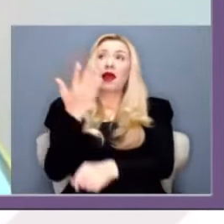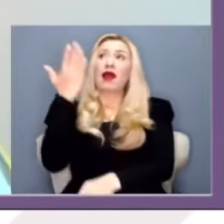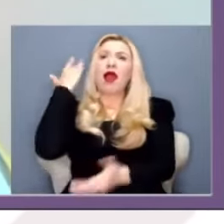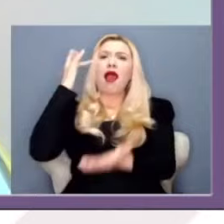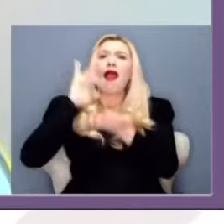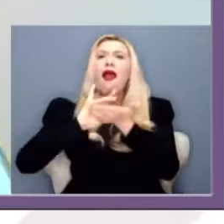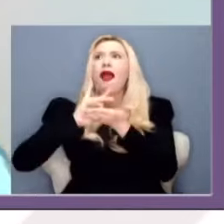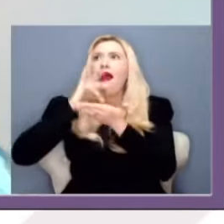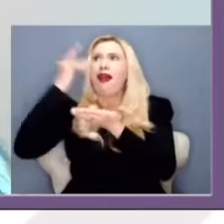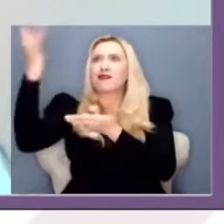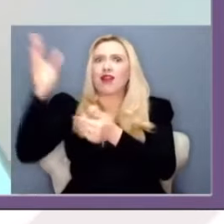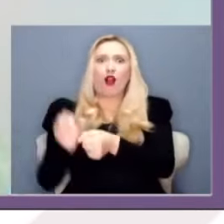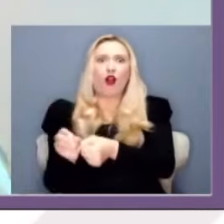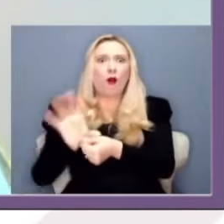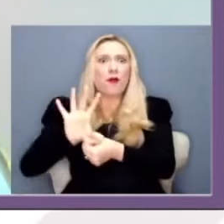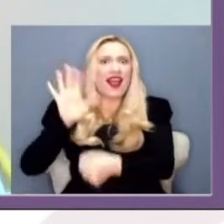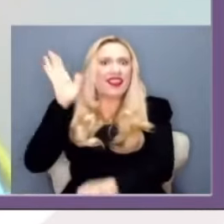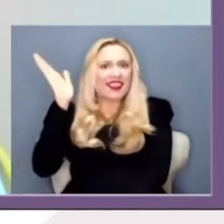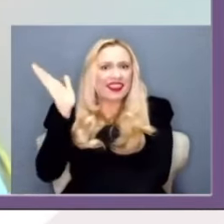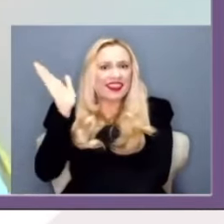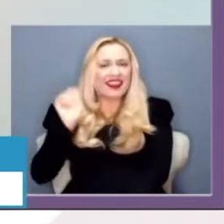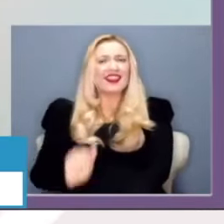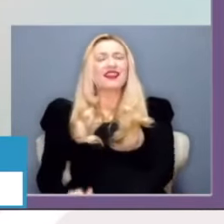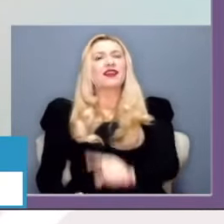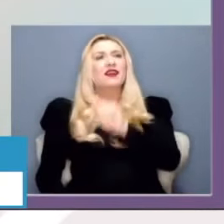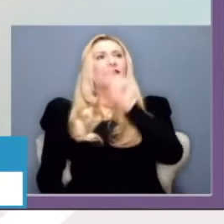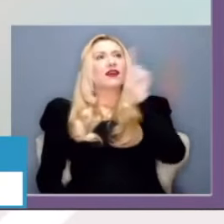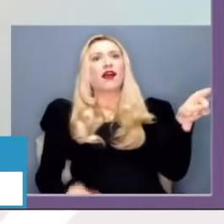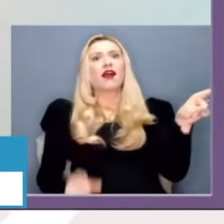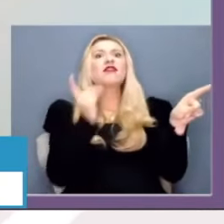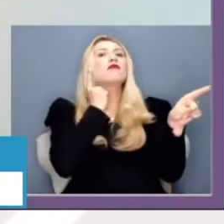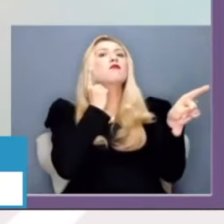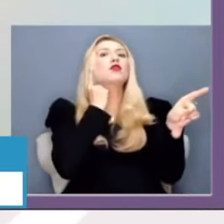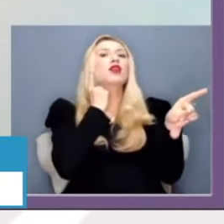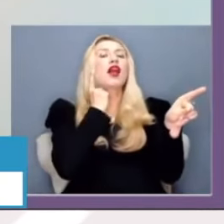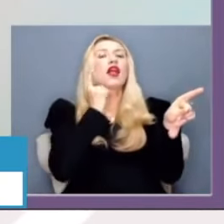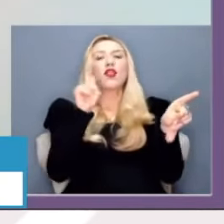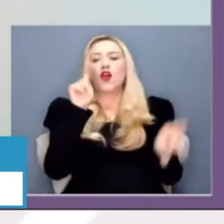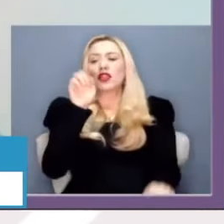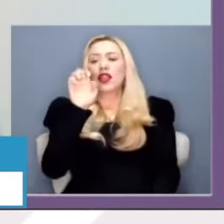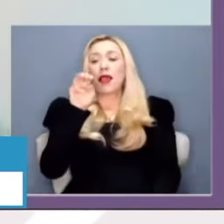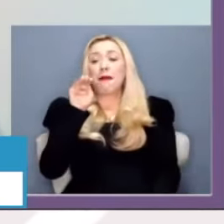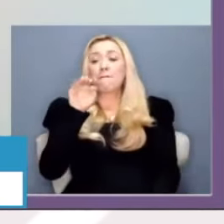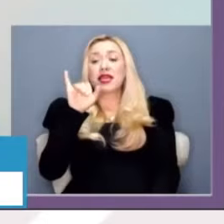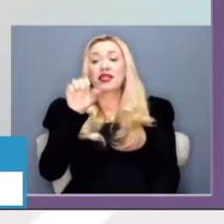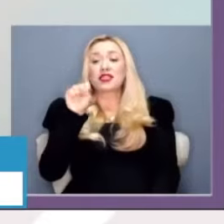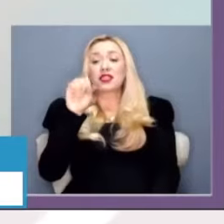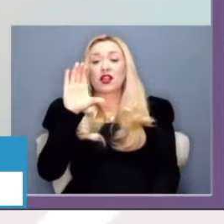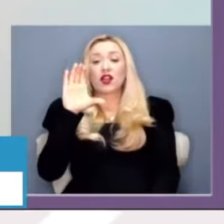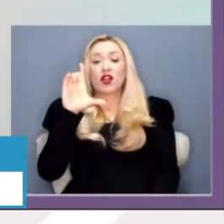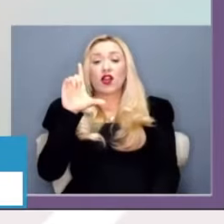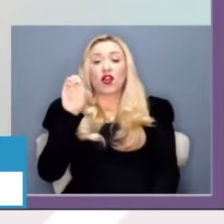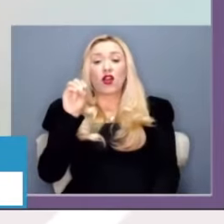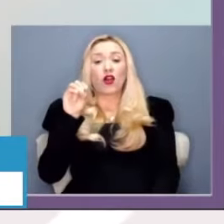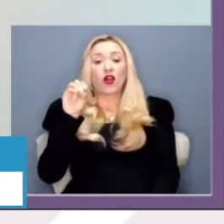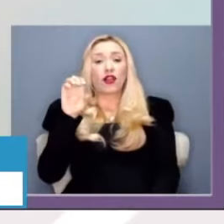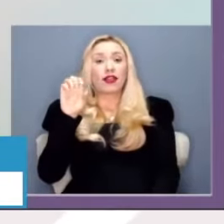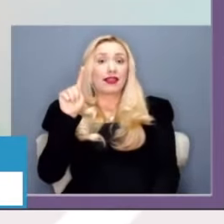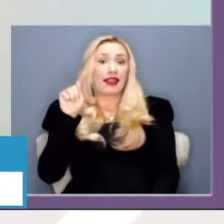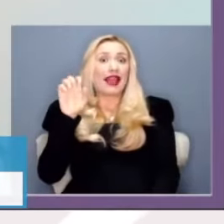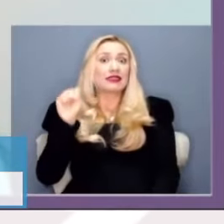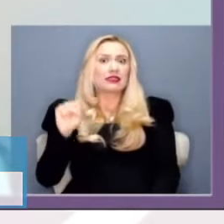instituciones como ECOPRED, la labor legislativa del diputado Temístocles Villanueva y muchos aliadas y